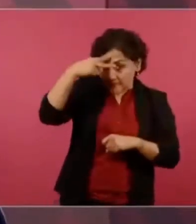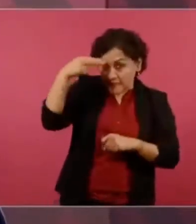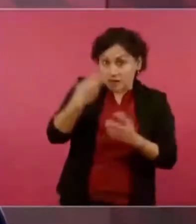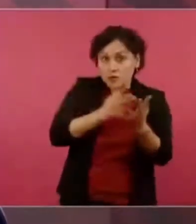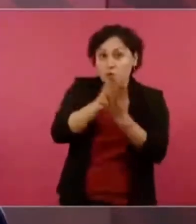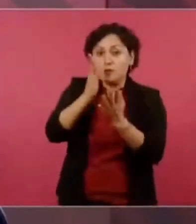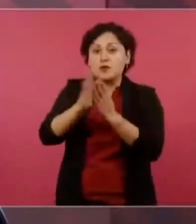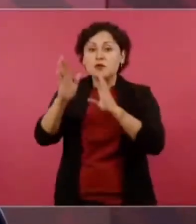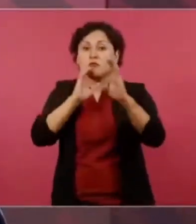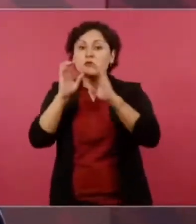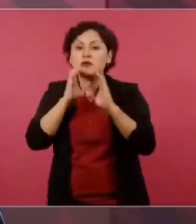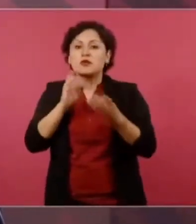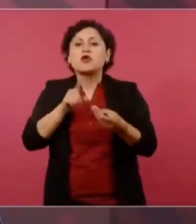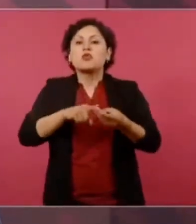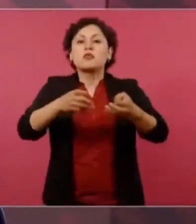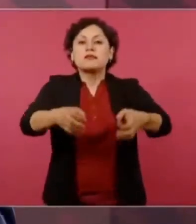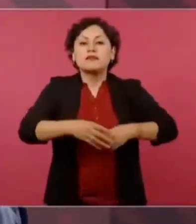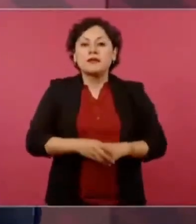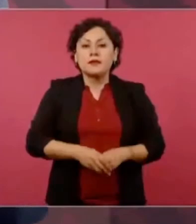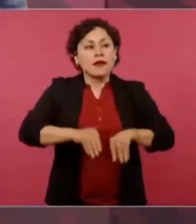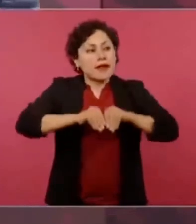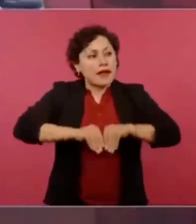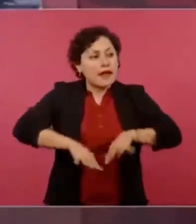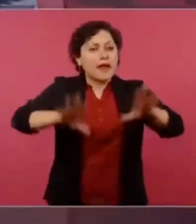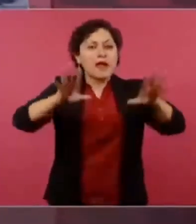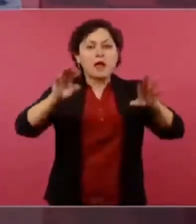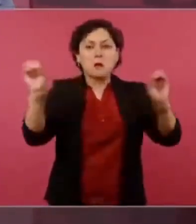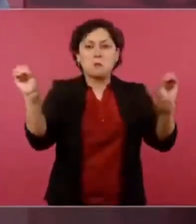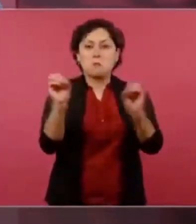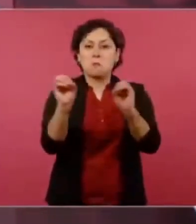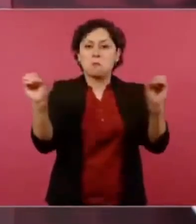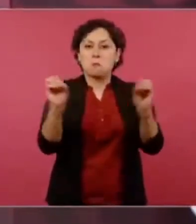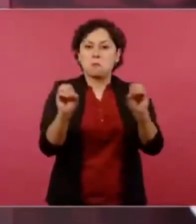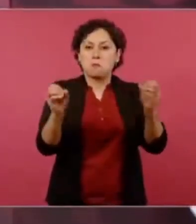cooptados, para decirlo amablemente.